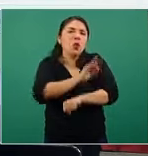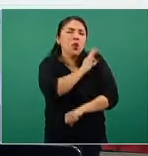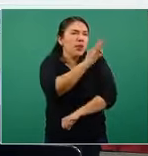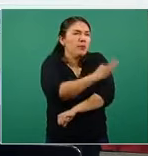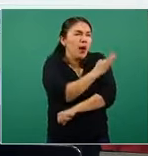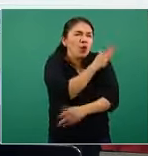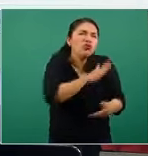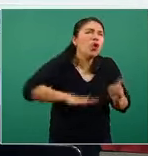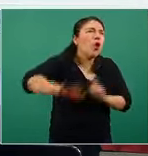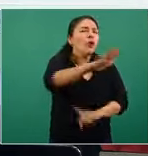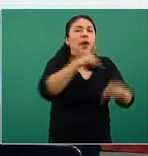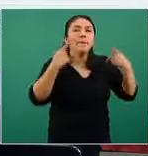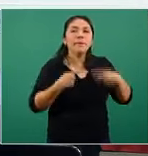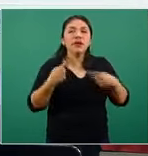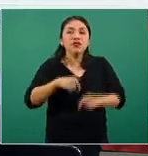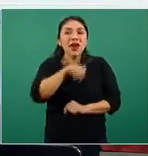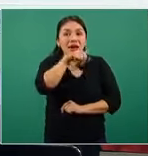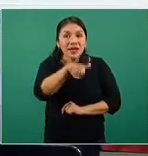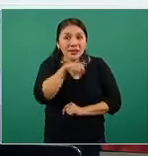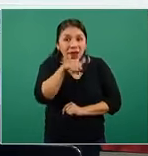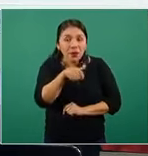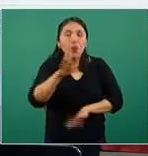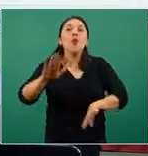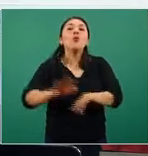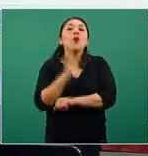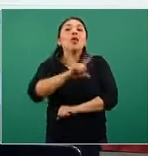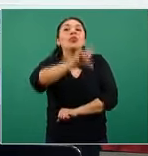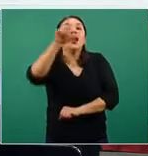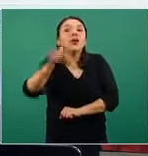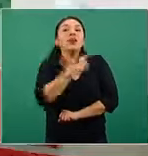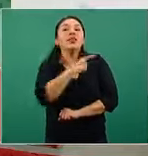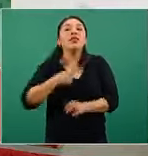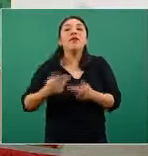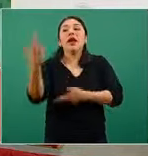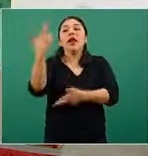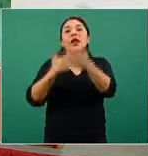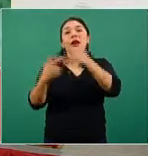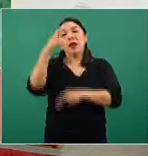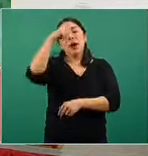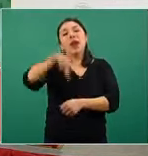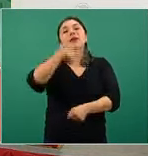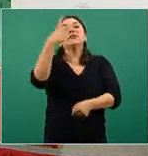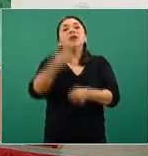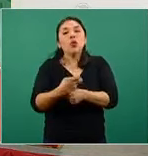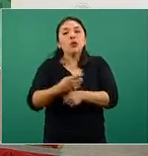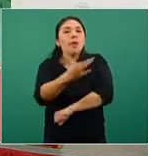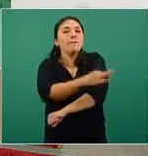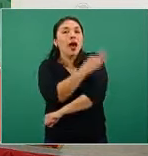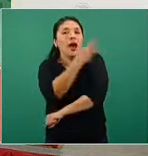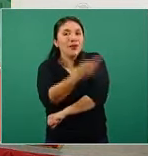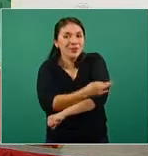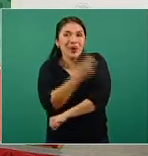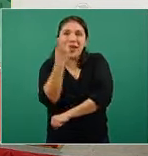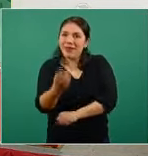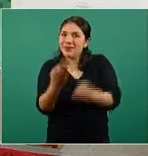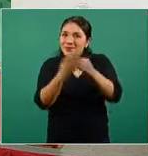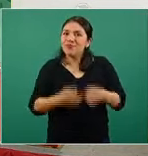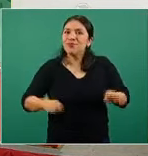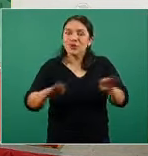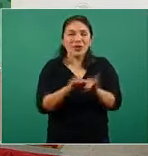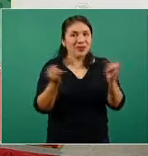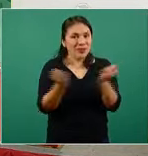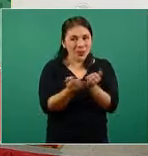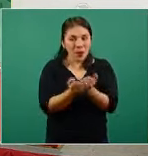mayores, dado que recuerden, todavía hay que regresar para poder aplicar una segunda dosis. Entonces, es un criterio también importante, cobertura